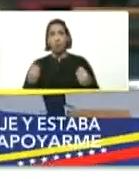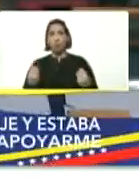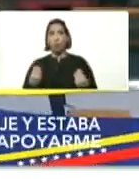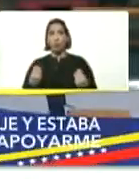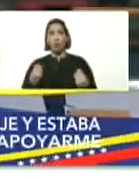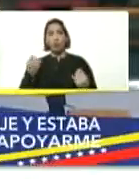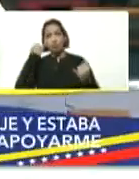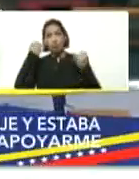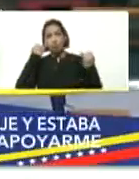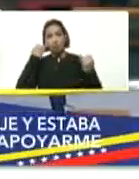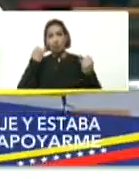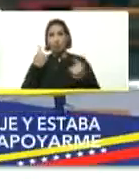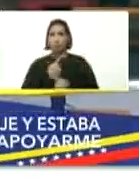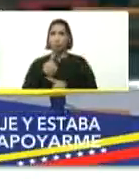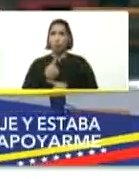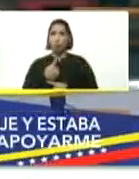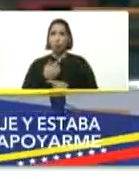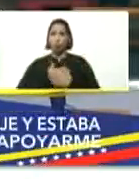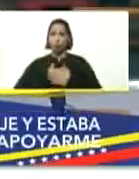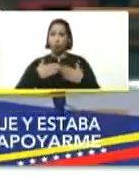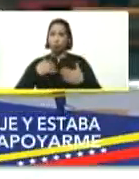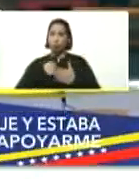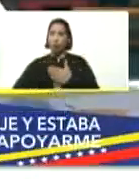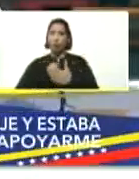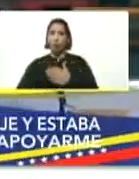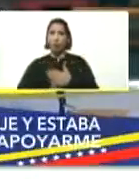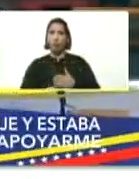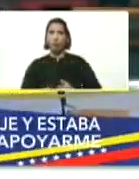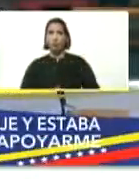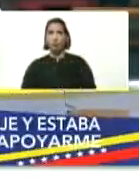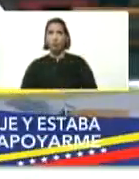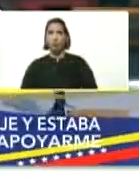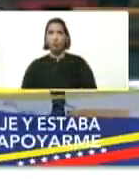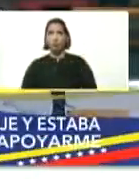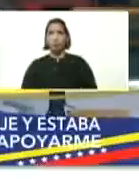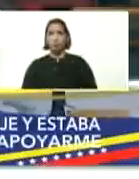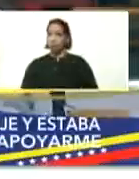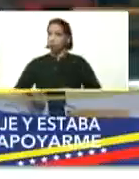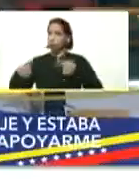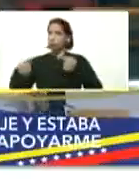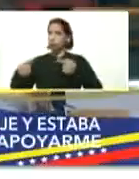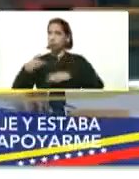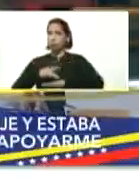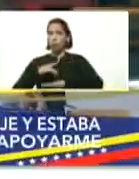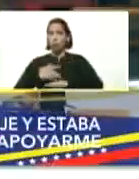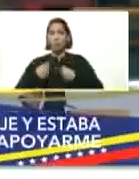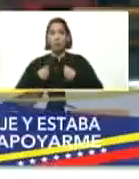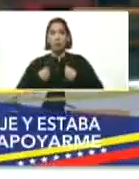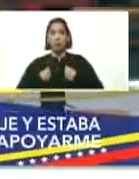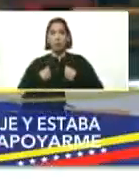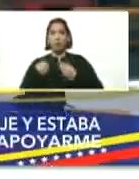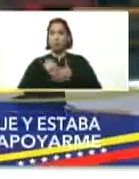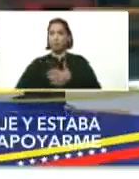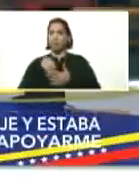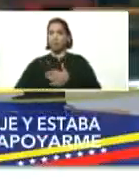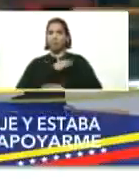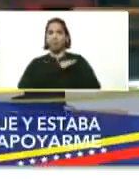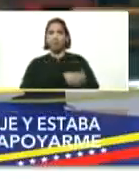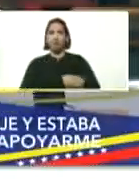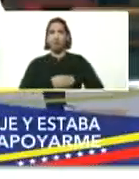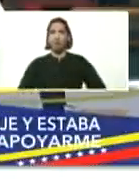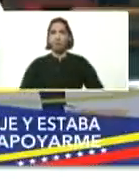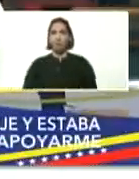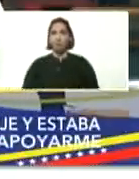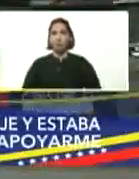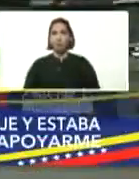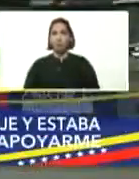inteligencia, solo que estoy dispuesto a batallar y a guerrear lo que me toque en la vida, guerrear y guerrear.